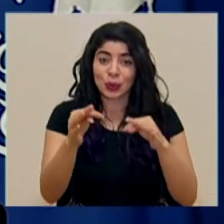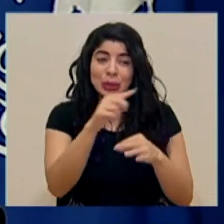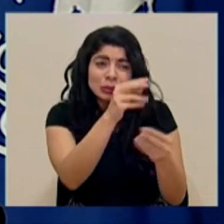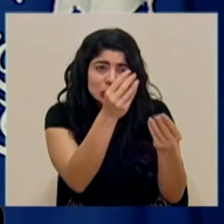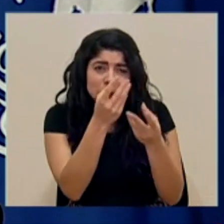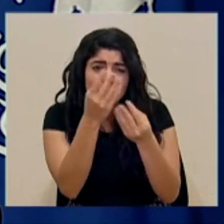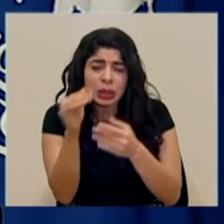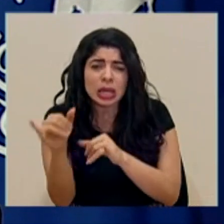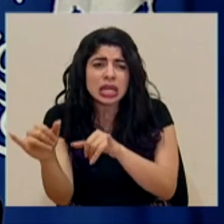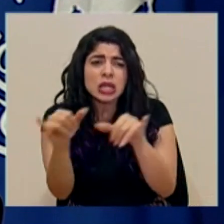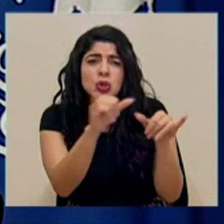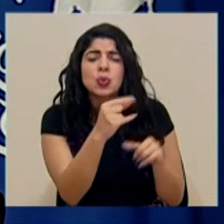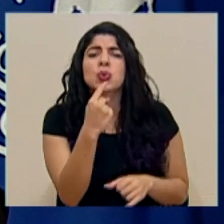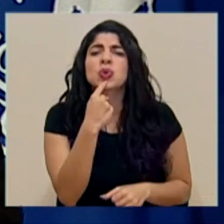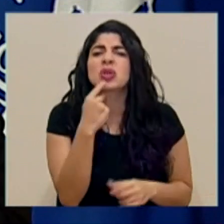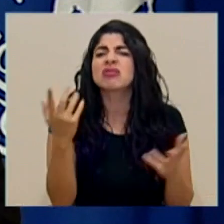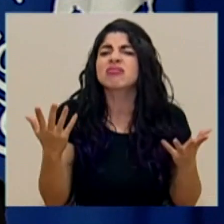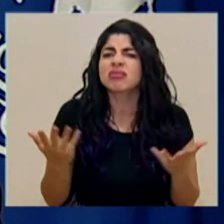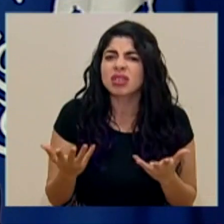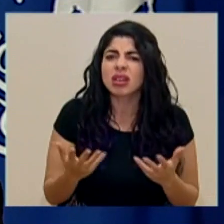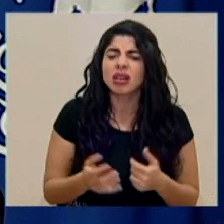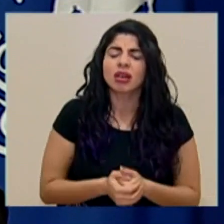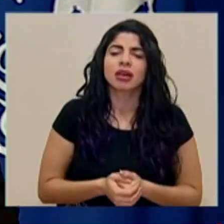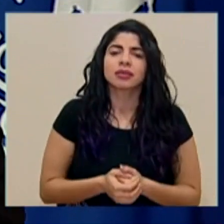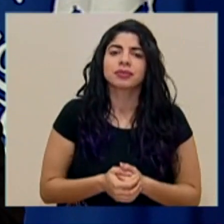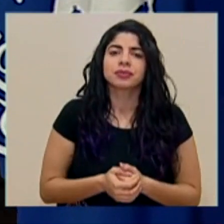común en todas esas manifestaciones, y era